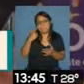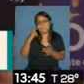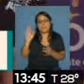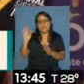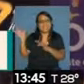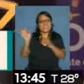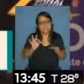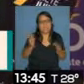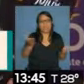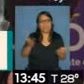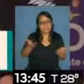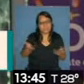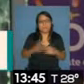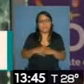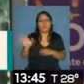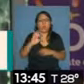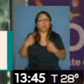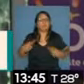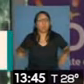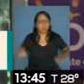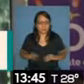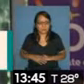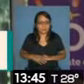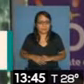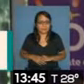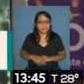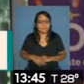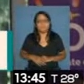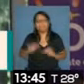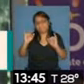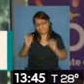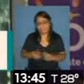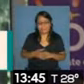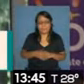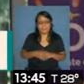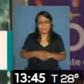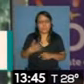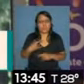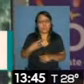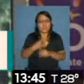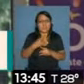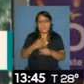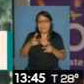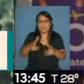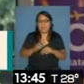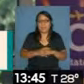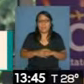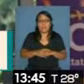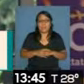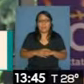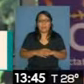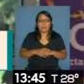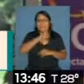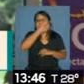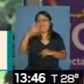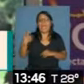con servicios o con algunos productos. Sí, porque lo que siempre decimos es